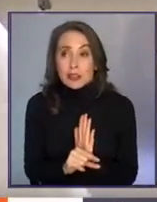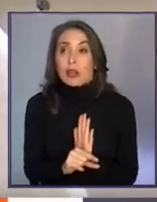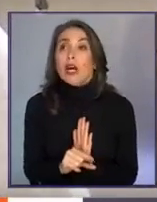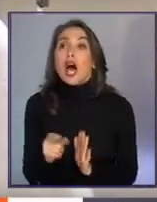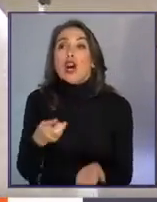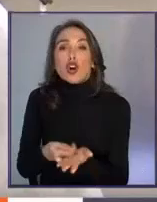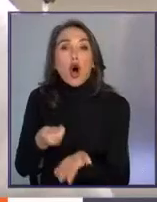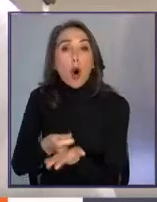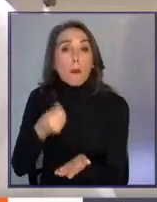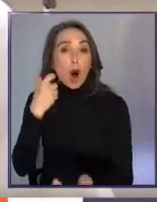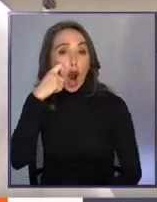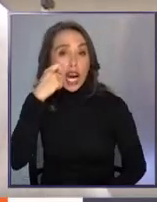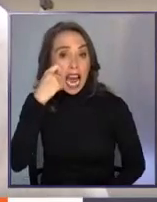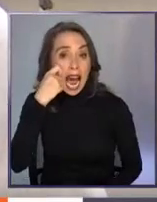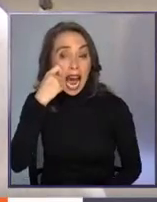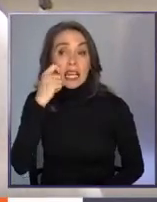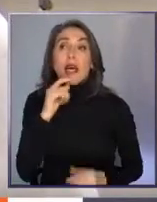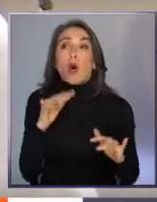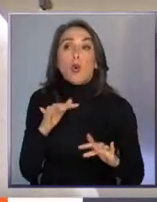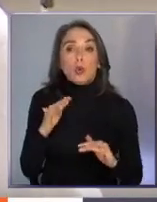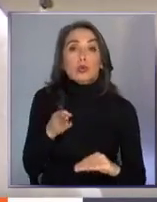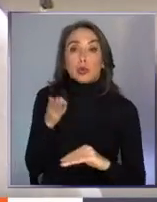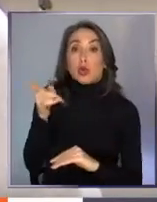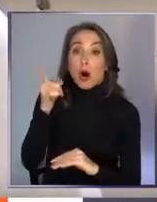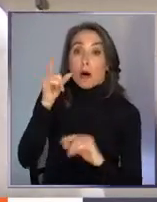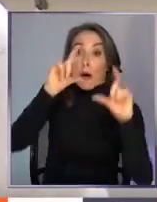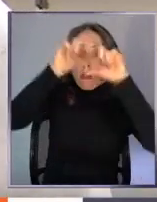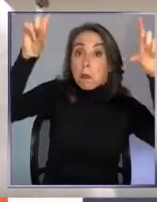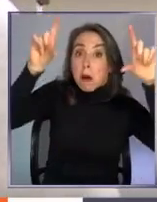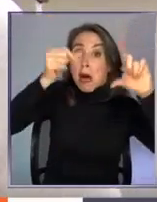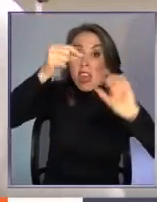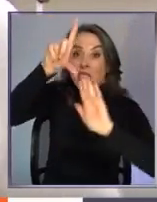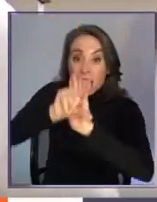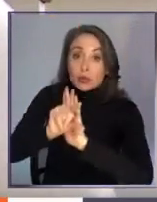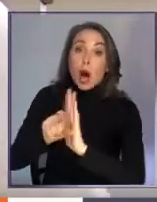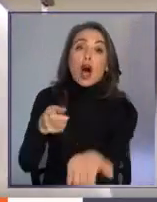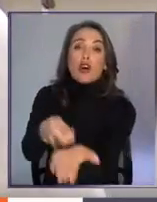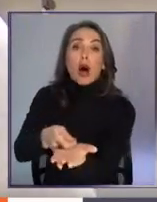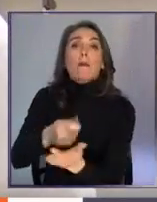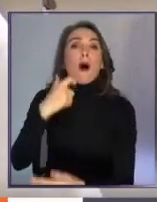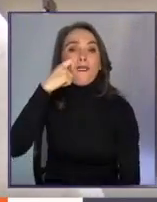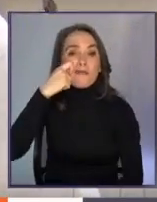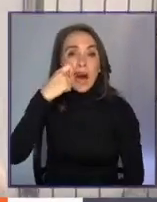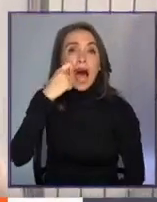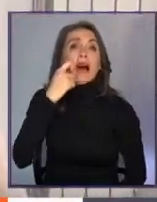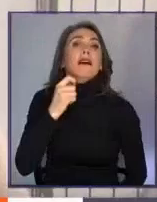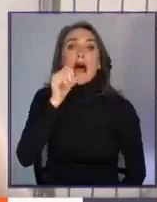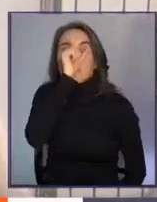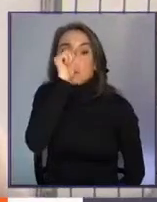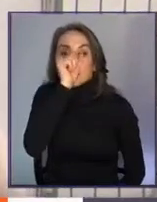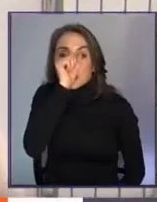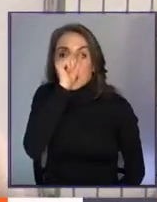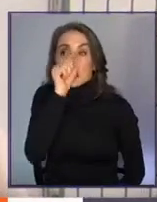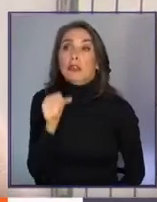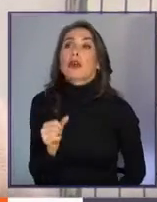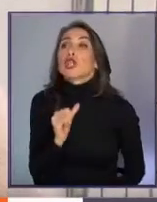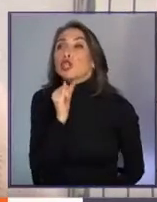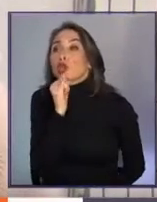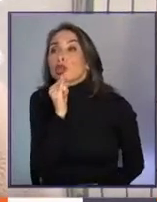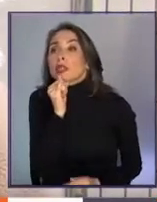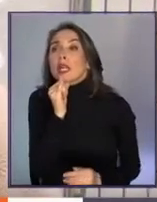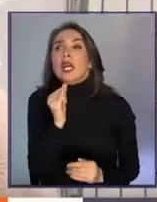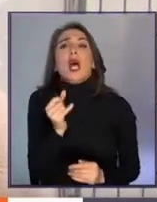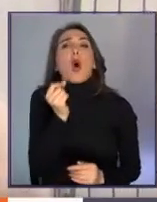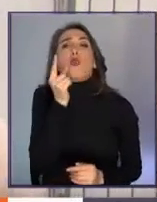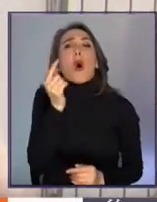carne, sí, utilizo el descuento y la carne de vacuno, la carne de cerdo. No sé cuáles